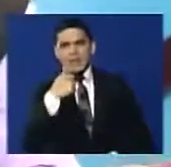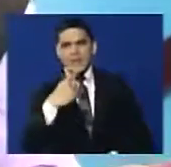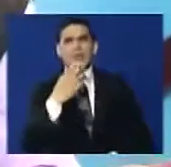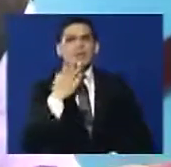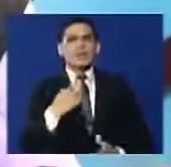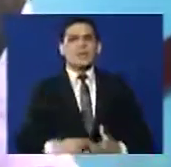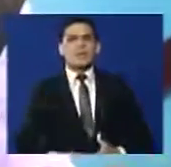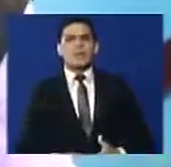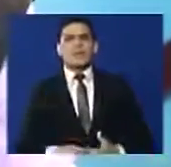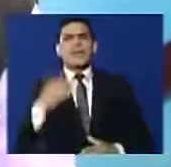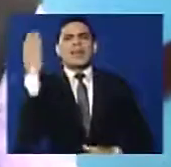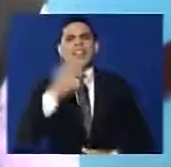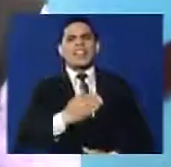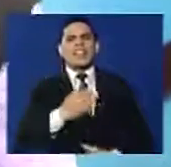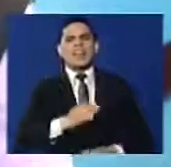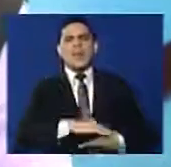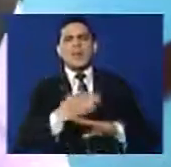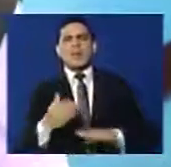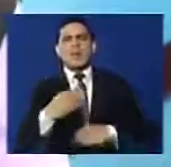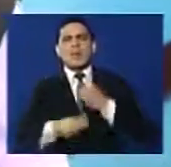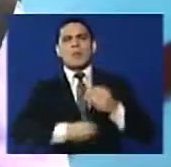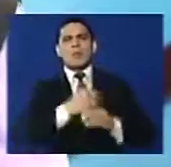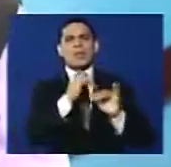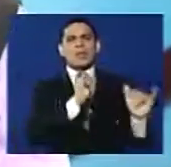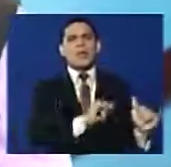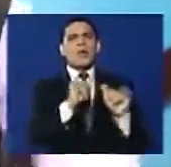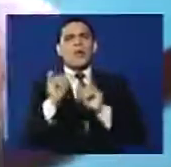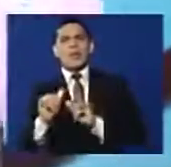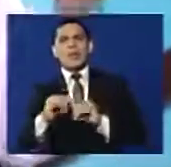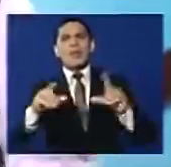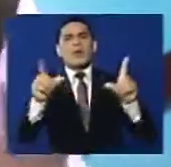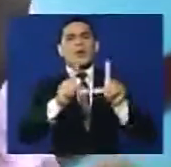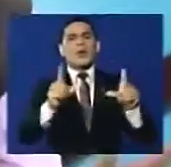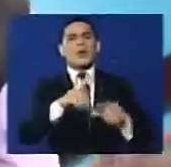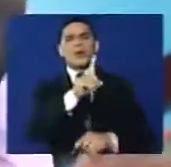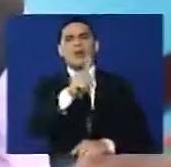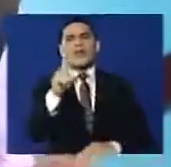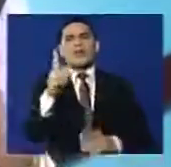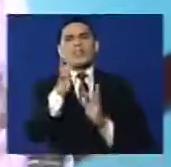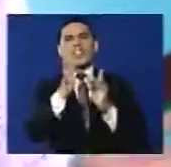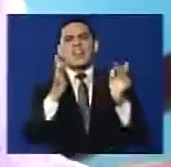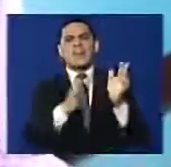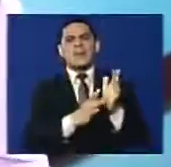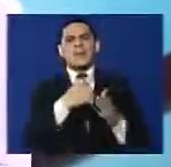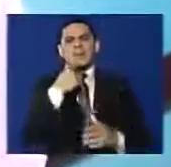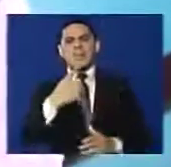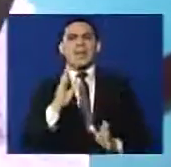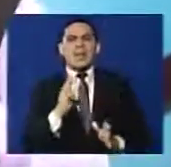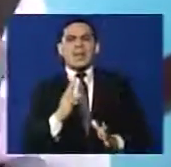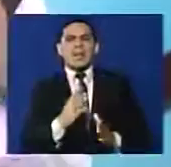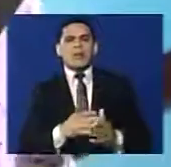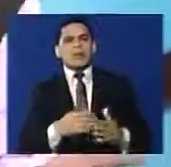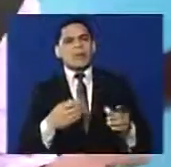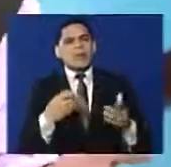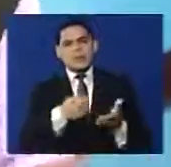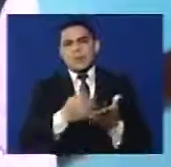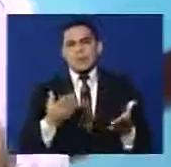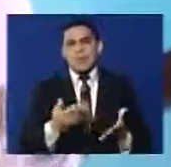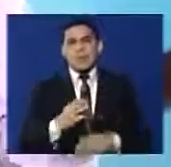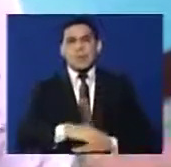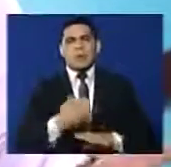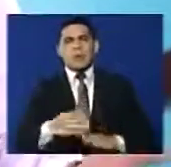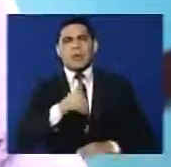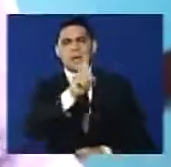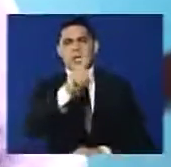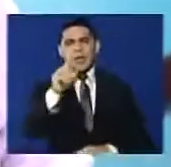sino Radio Caracas fue castigada por hacer lo mismo que hicieron los otros canales el mismo 11 de abril. Esa fue la excusa, la factura política viene por ahí,